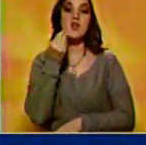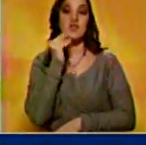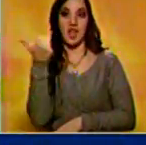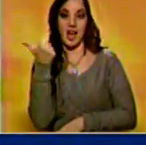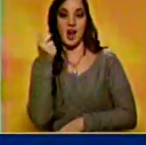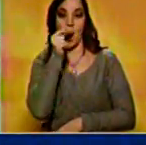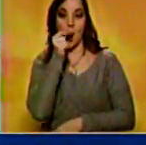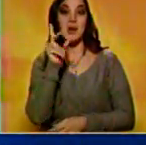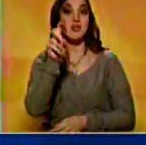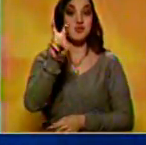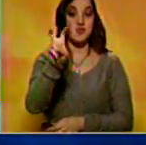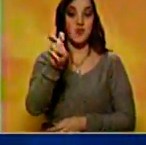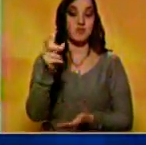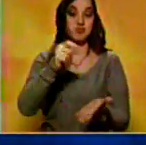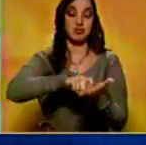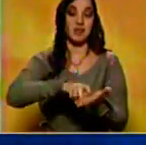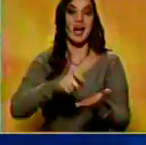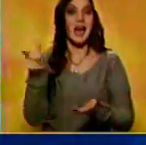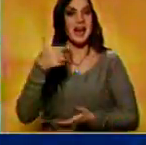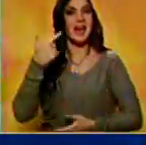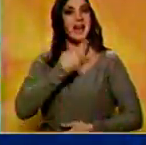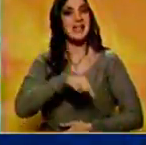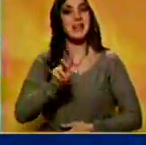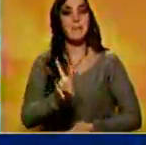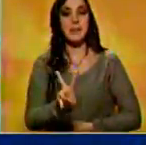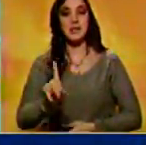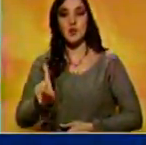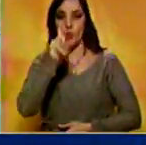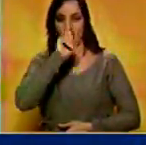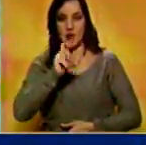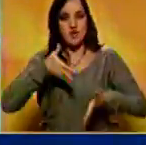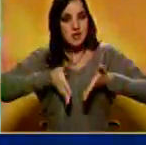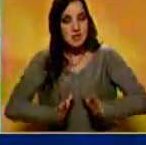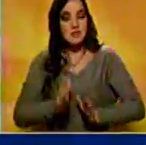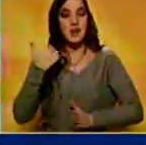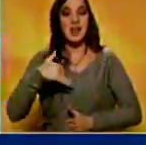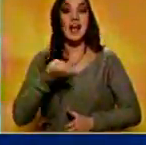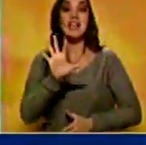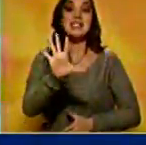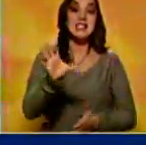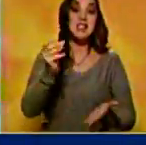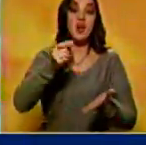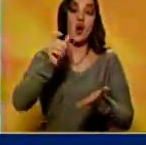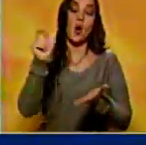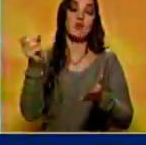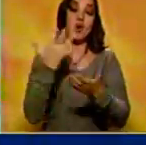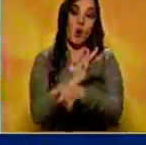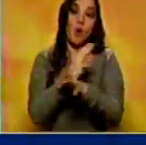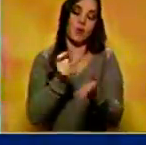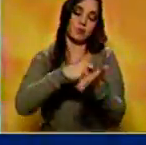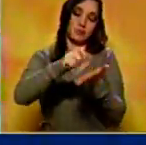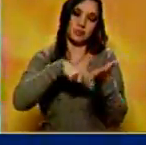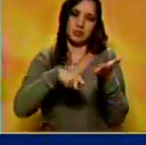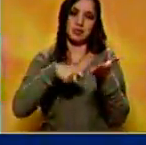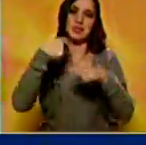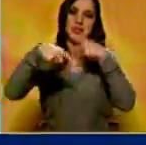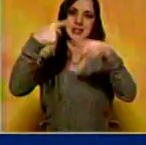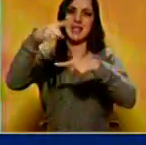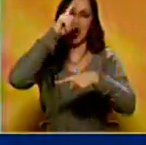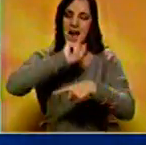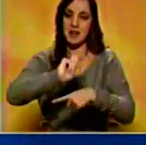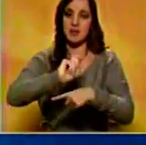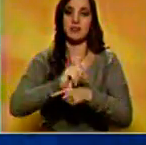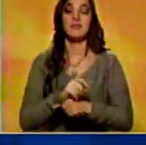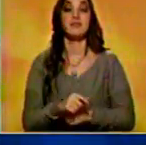Paulo Dybala, el delantero argentino de tan solo 21 años de edad. Firmó por 5 temporadas y 32 millones de euros. Llega procedente